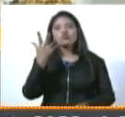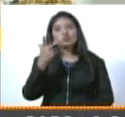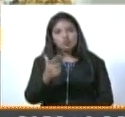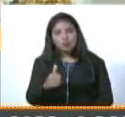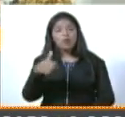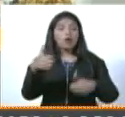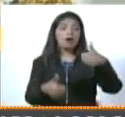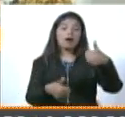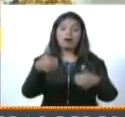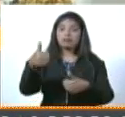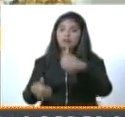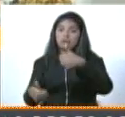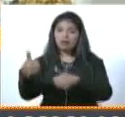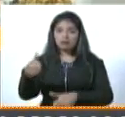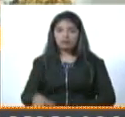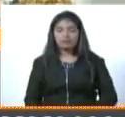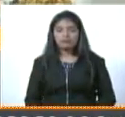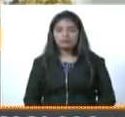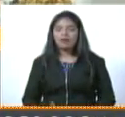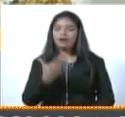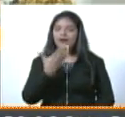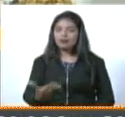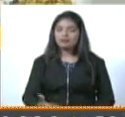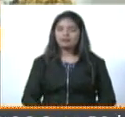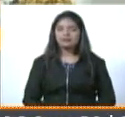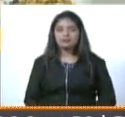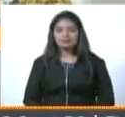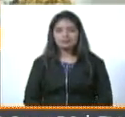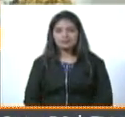nuestros candidatos y candidatas. Muchísimas gracias.